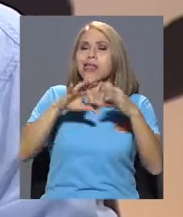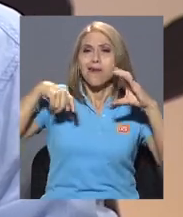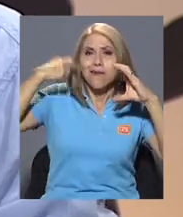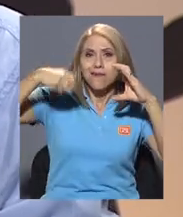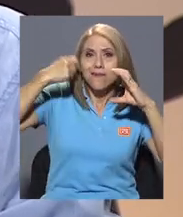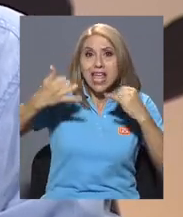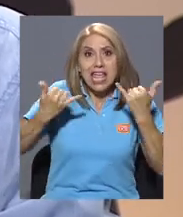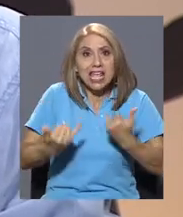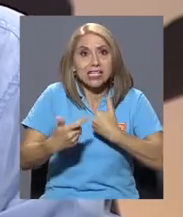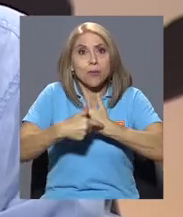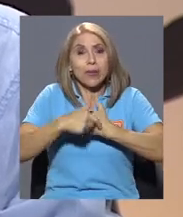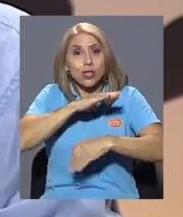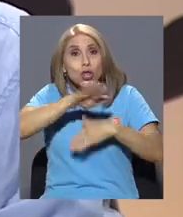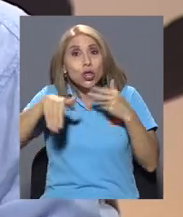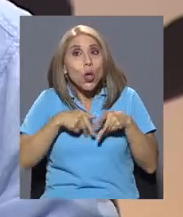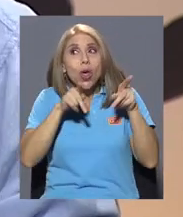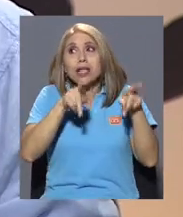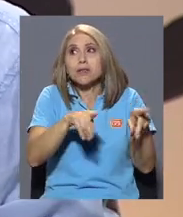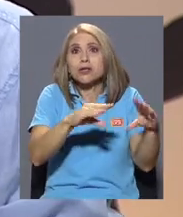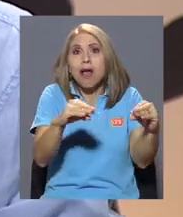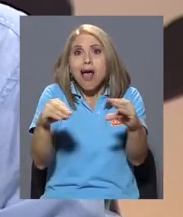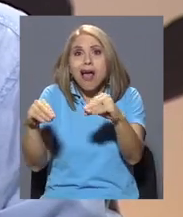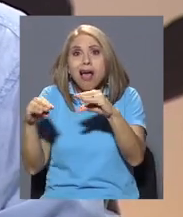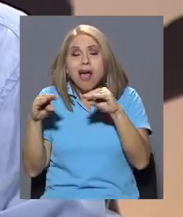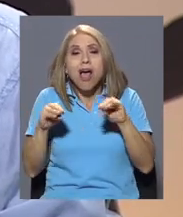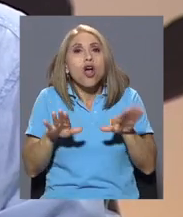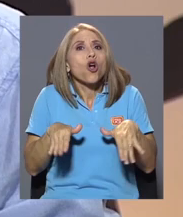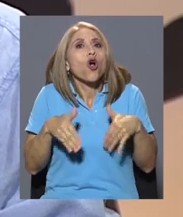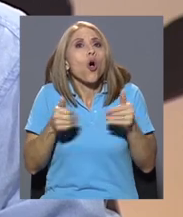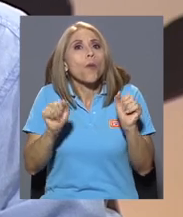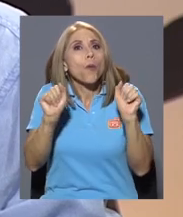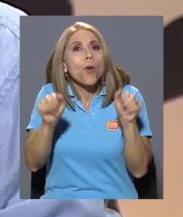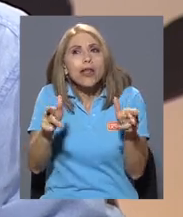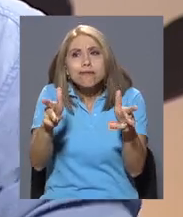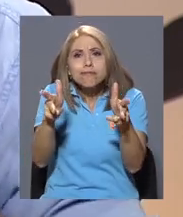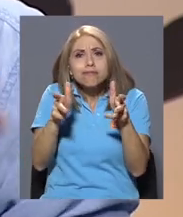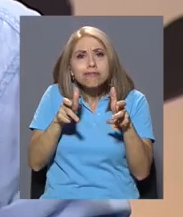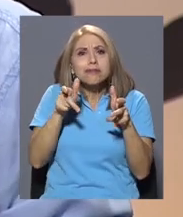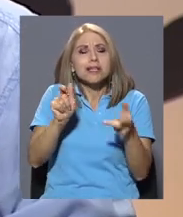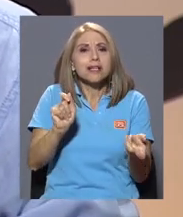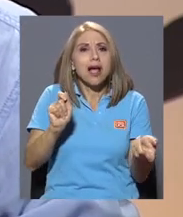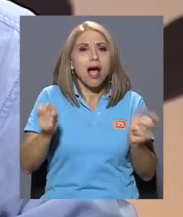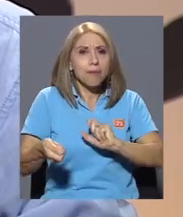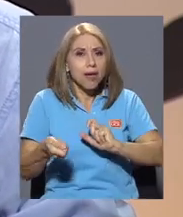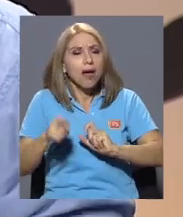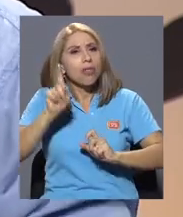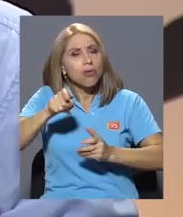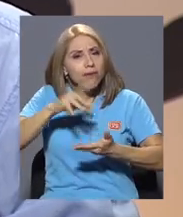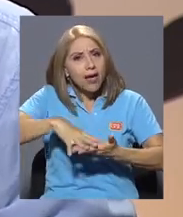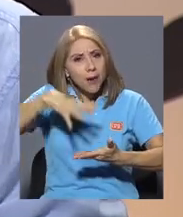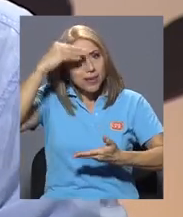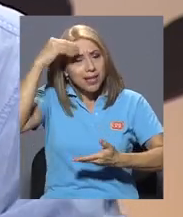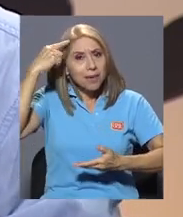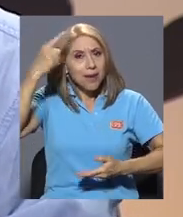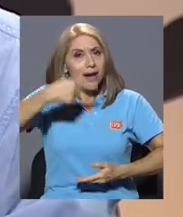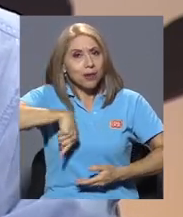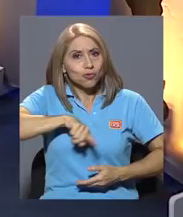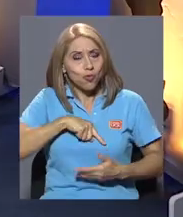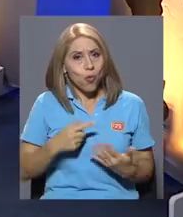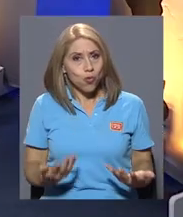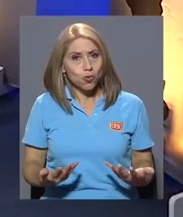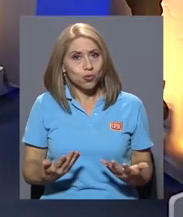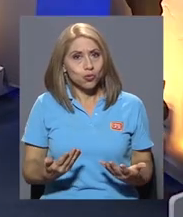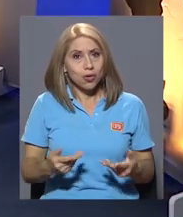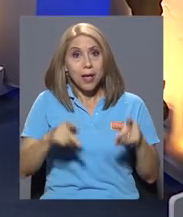todo el mundo está hablando en este momento como la forma de consumir ese contenido ha ido cambiando es como es aprender de todo esto ahora para nosotros los que estamos en